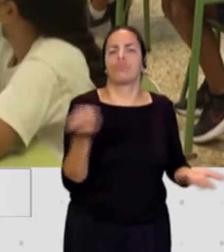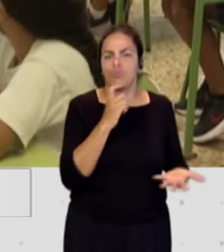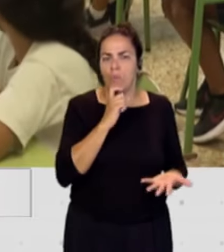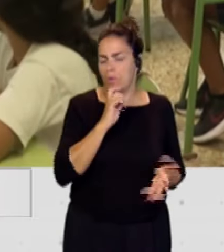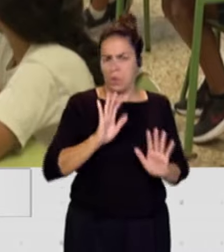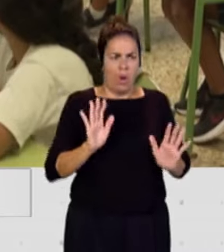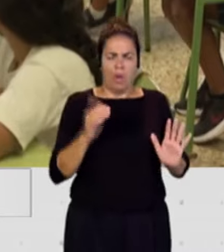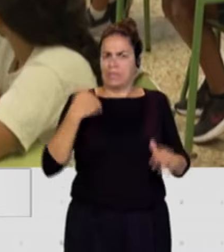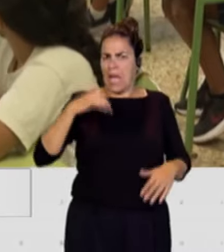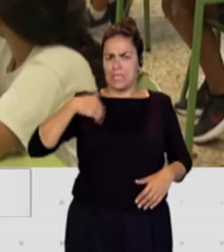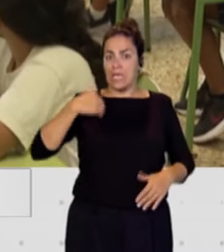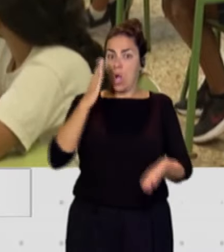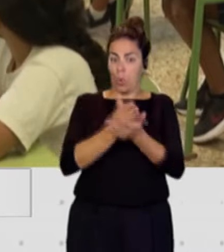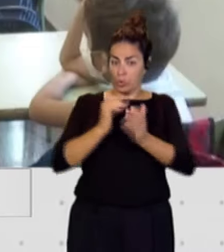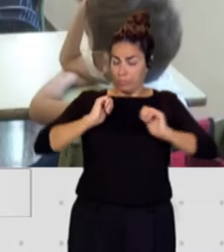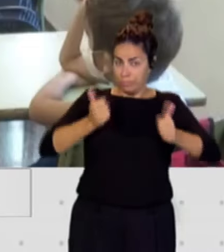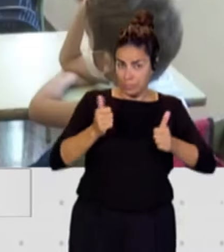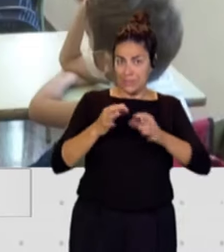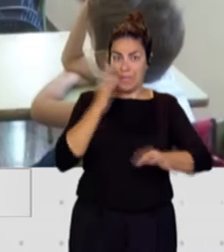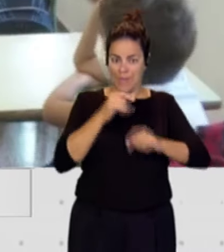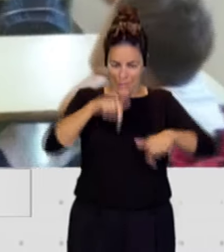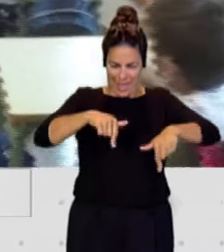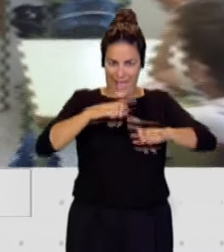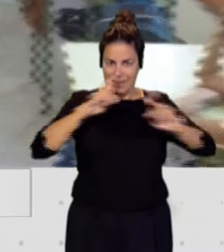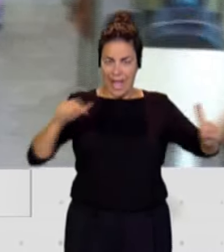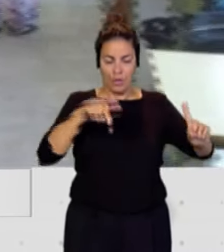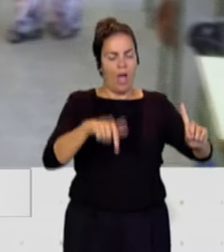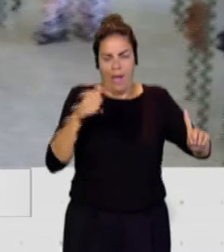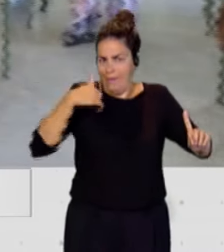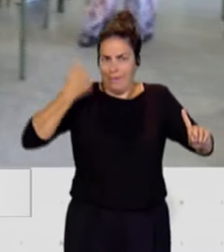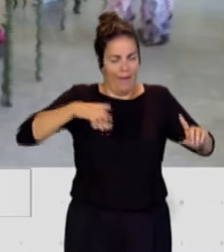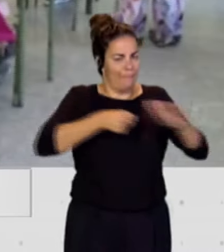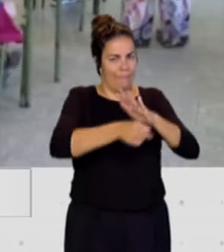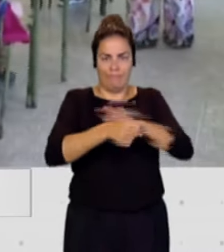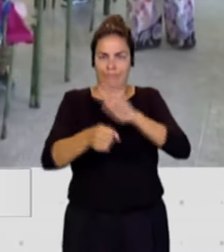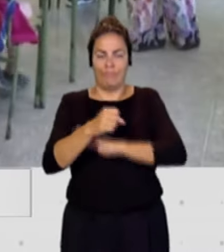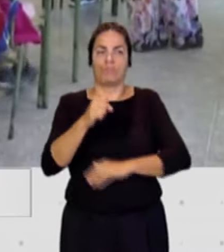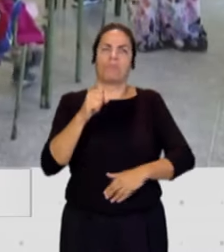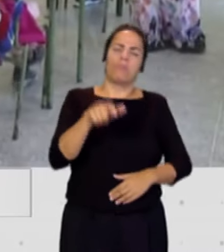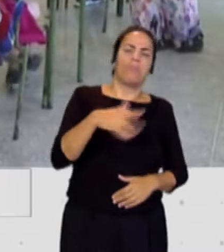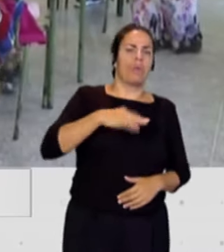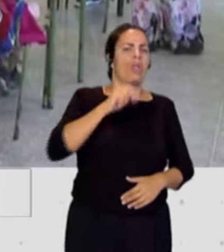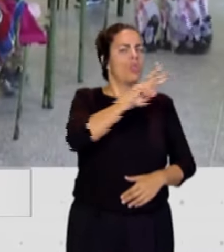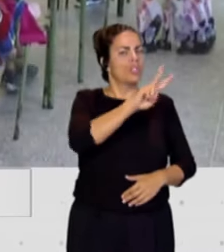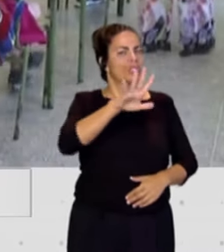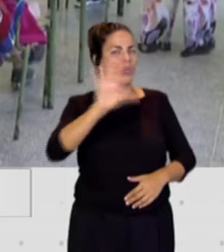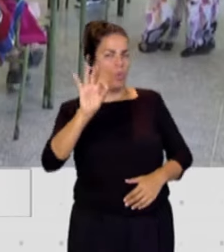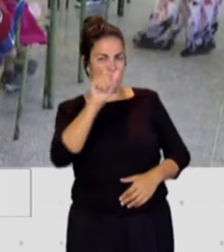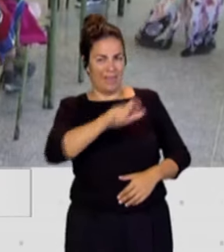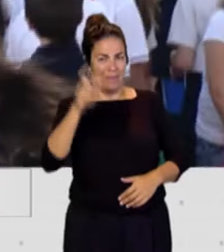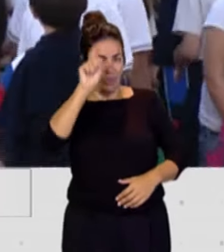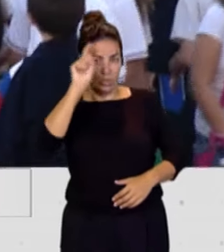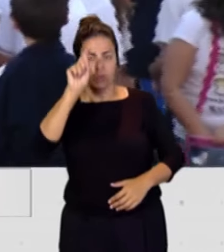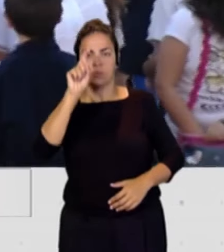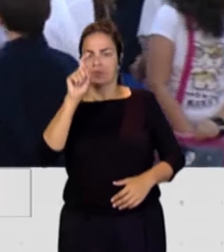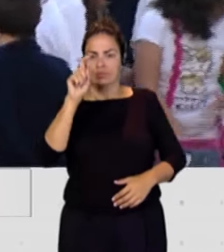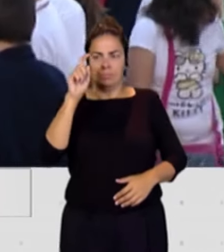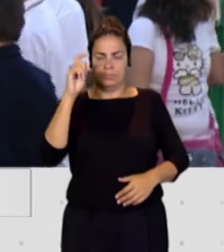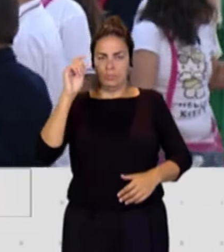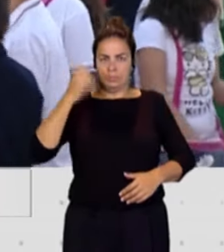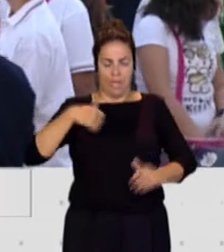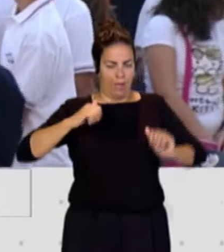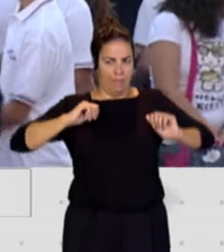inicie iniciemos el curso en el mes de septiembre de este año o sea ya estos 250 docentes iniciarán el 24